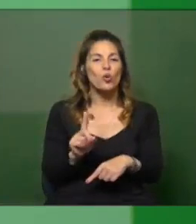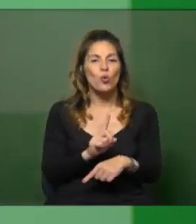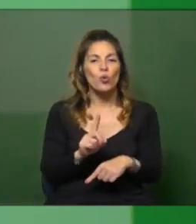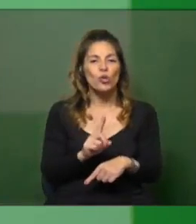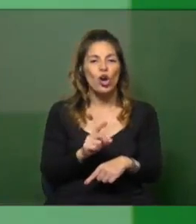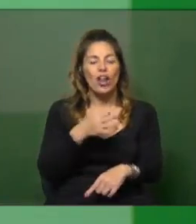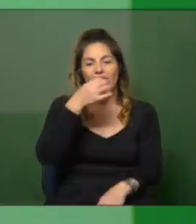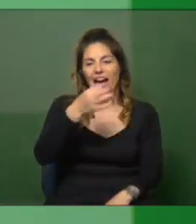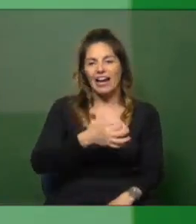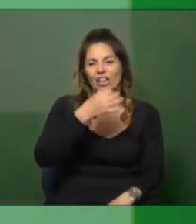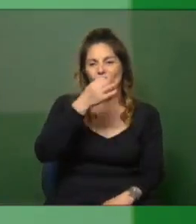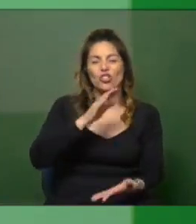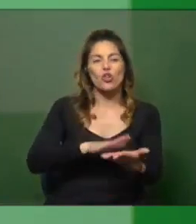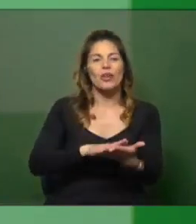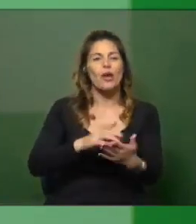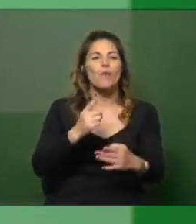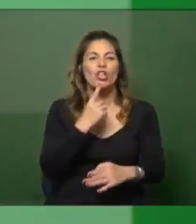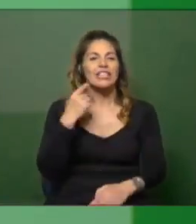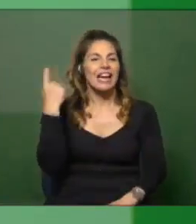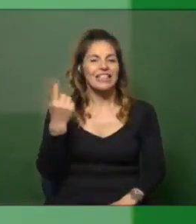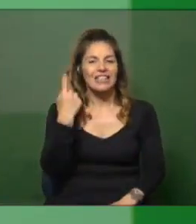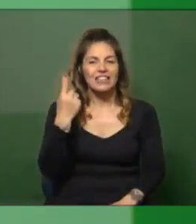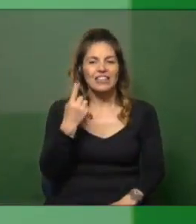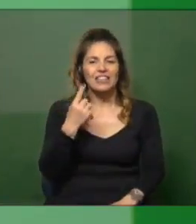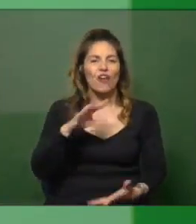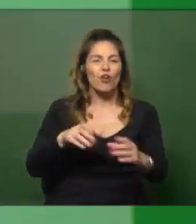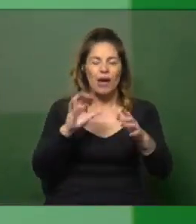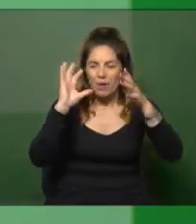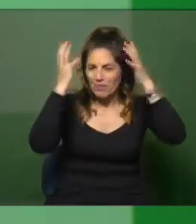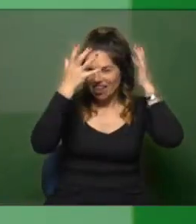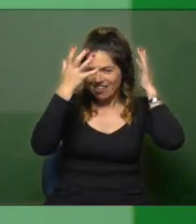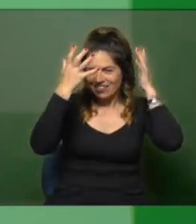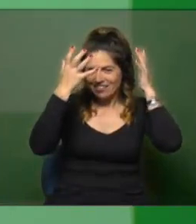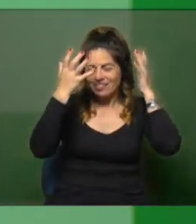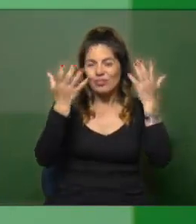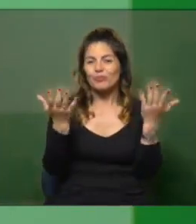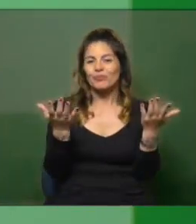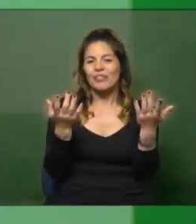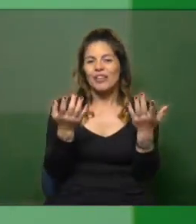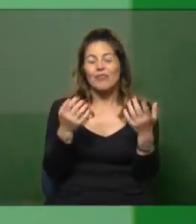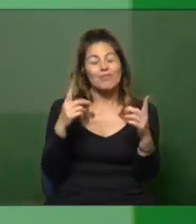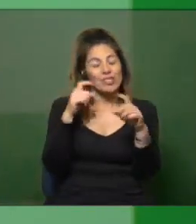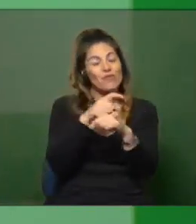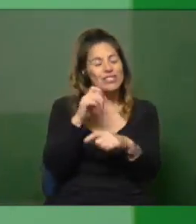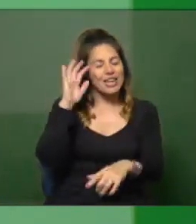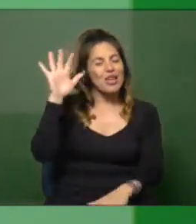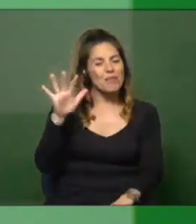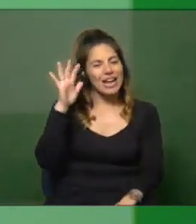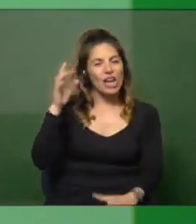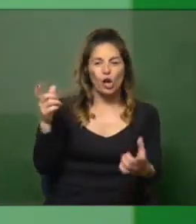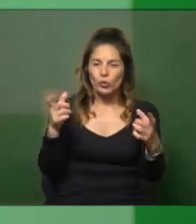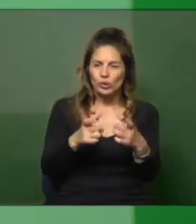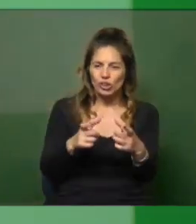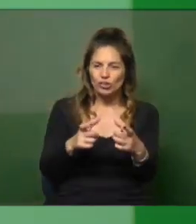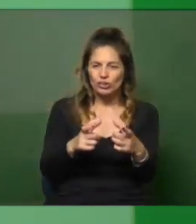La retórica sobre política internacional era del estilo de mi ley entonces Eh me cuesta mucho imaginar una reunión en la